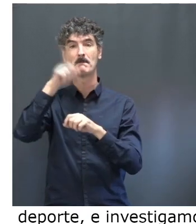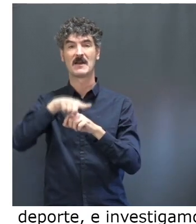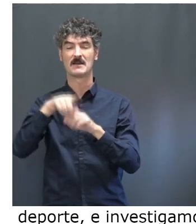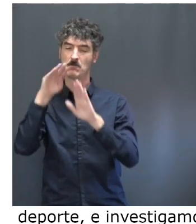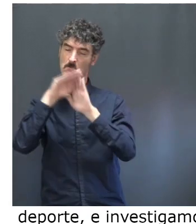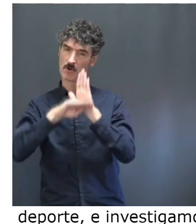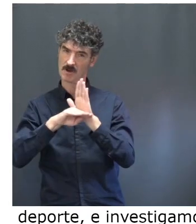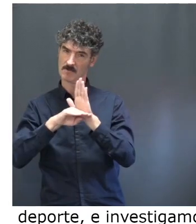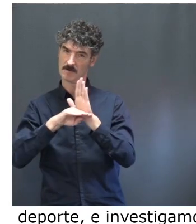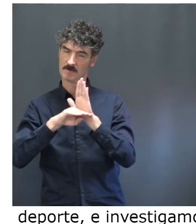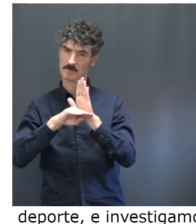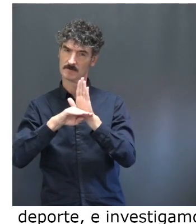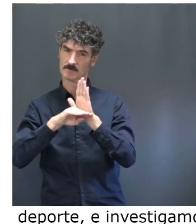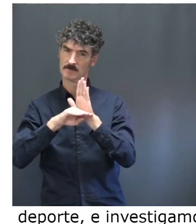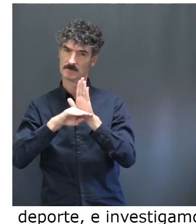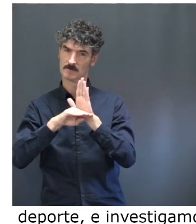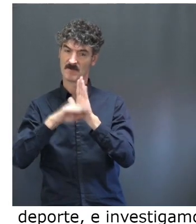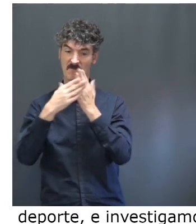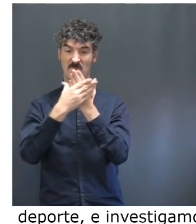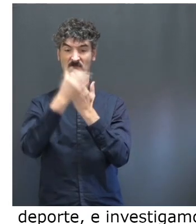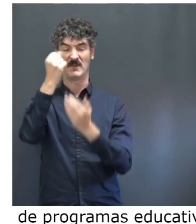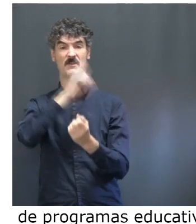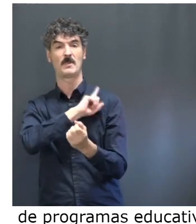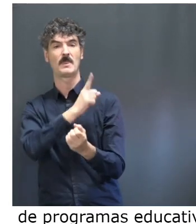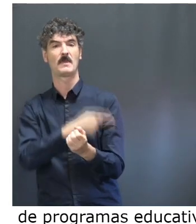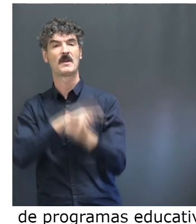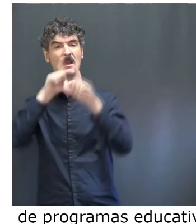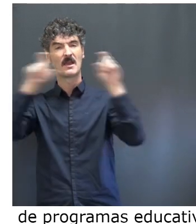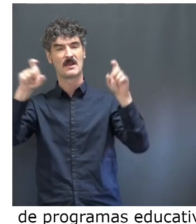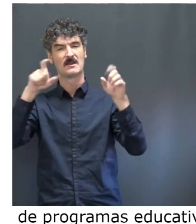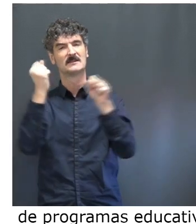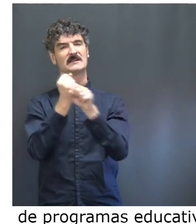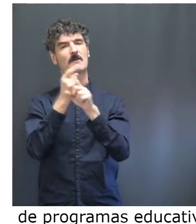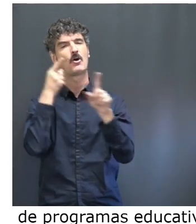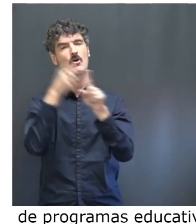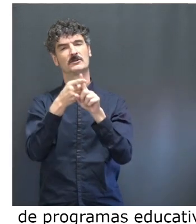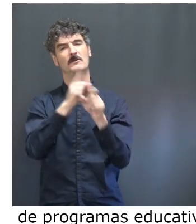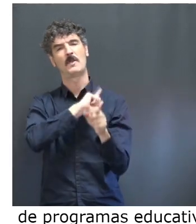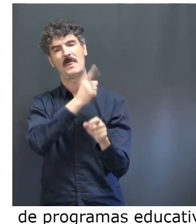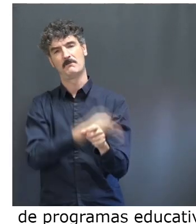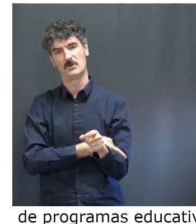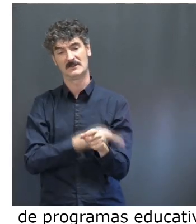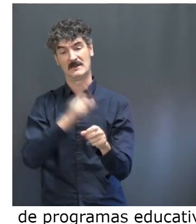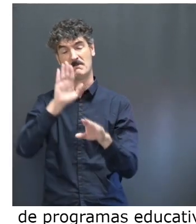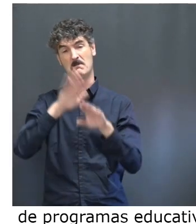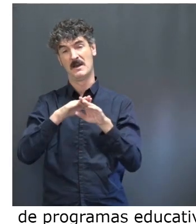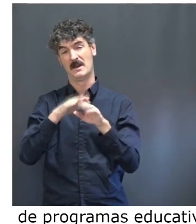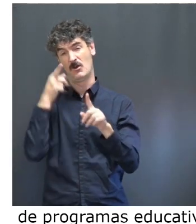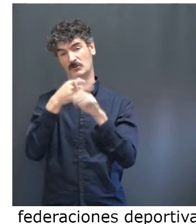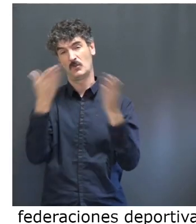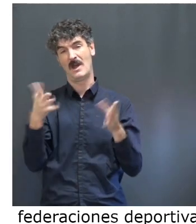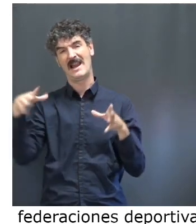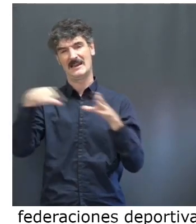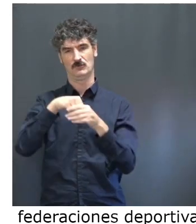programas de federaciones deportivas y entidades que se dedican al ocio y el deporte para crear programas inclusivos.